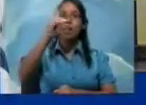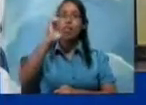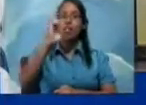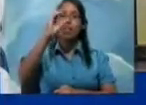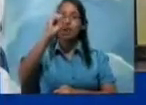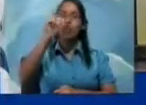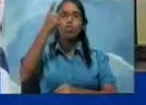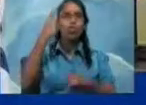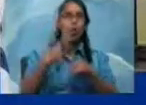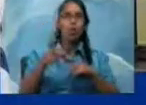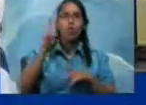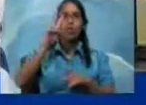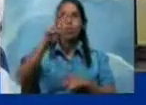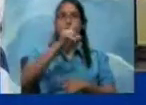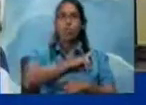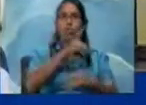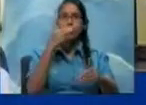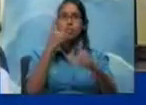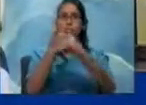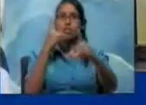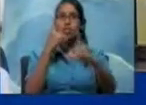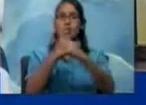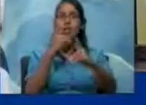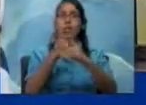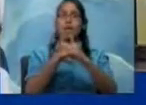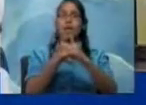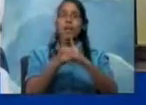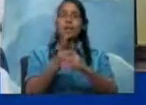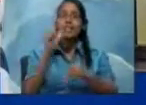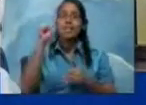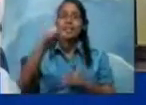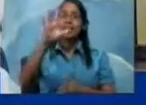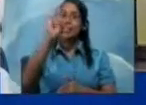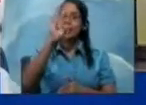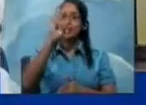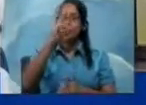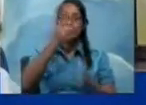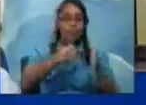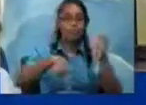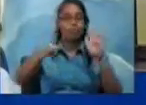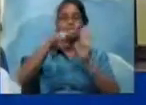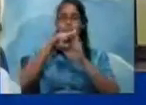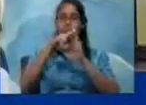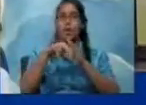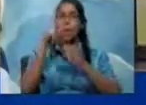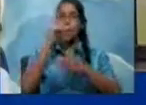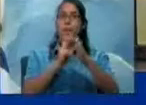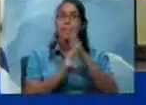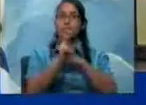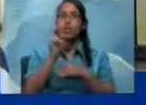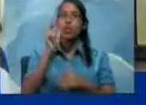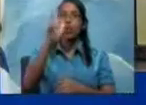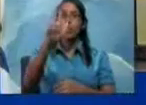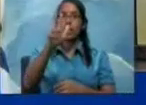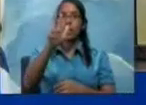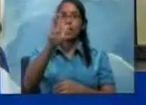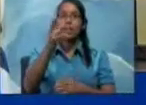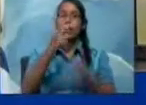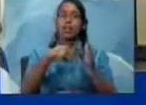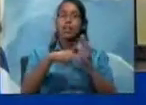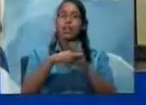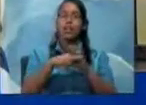dos de sus discípulos sí siete en total versículo 3 diga conmigo